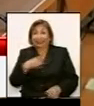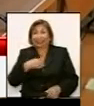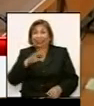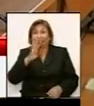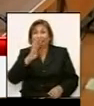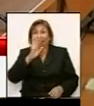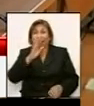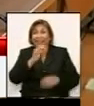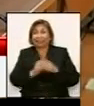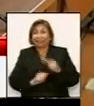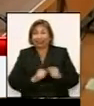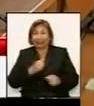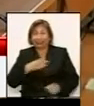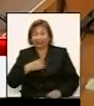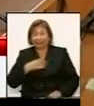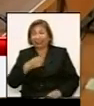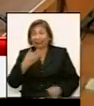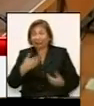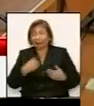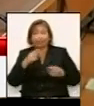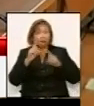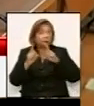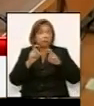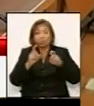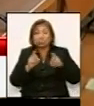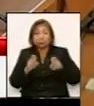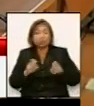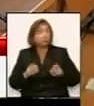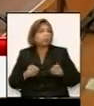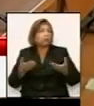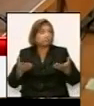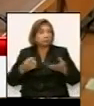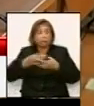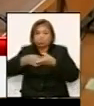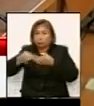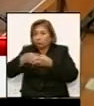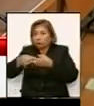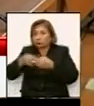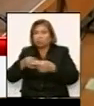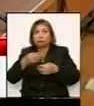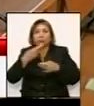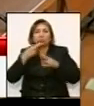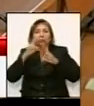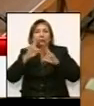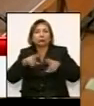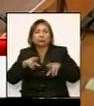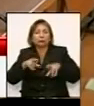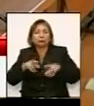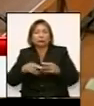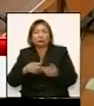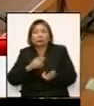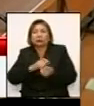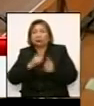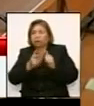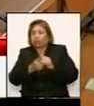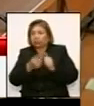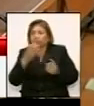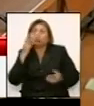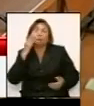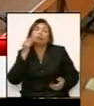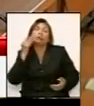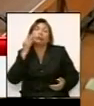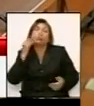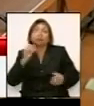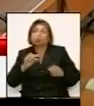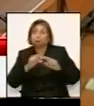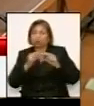Lima. Tratamos de llegar también a poblaciones en provincia, pero digamos que los resultados y los hallazgos que vamos a compartir refleja la experiencia de ese